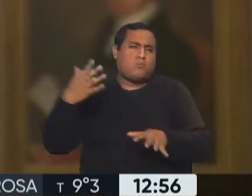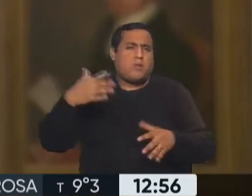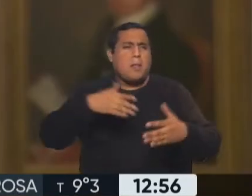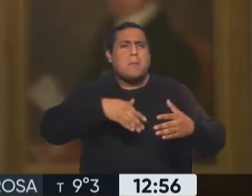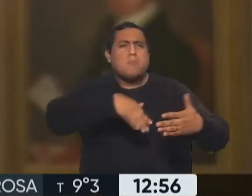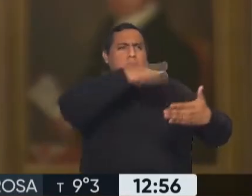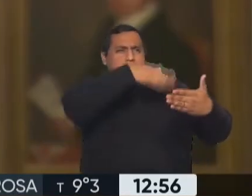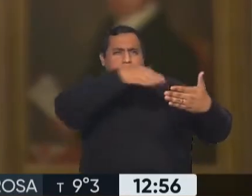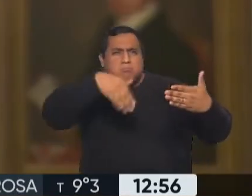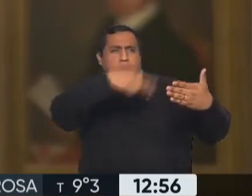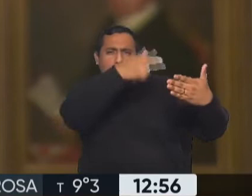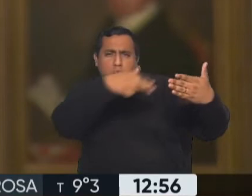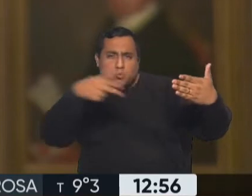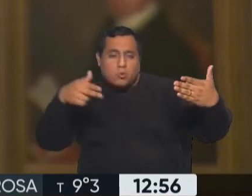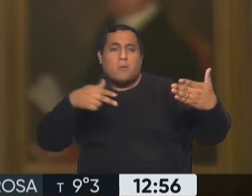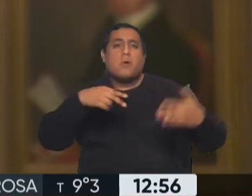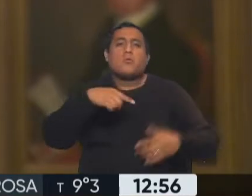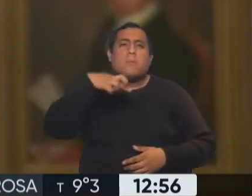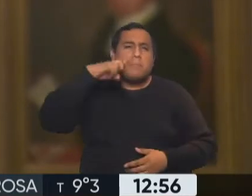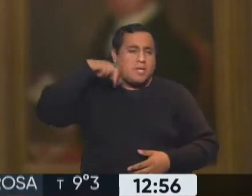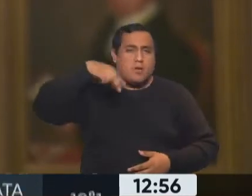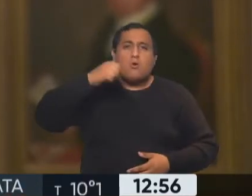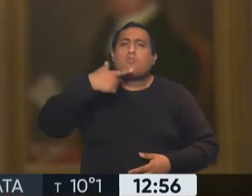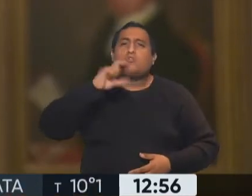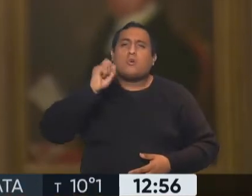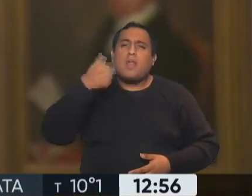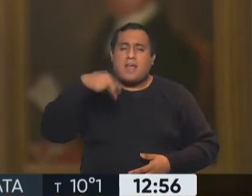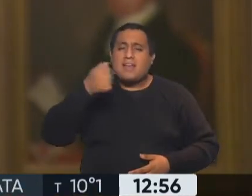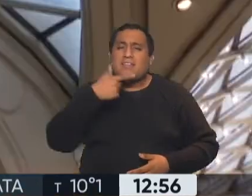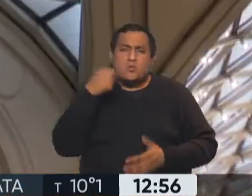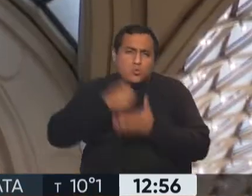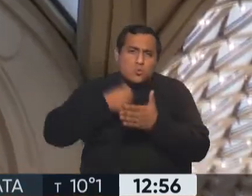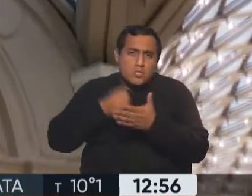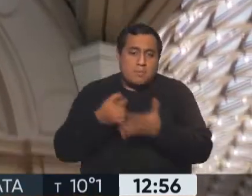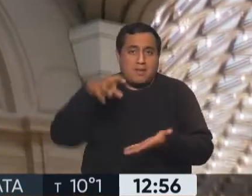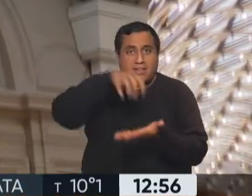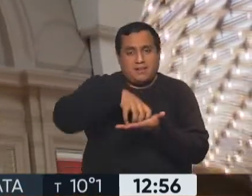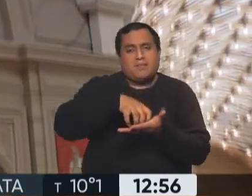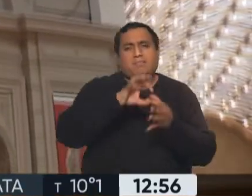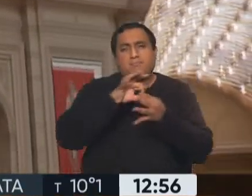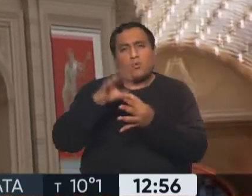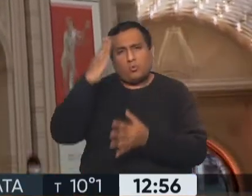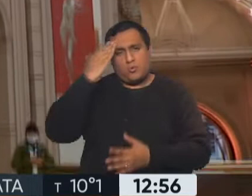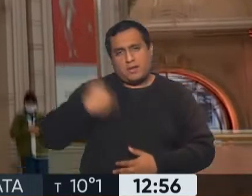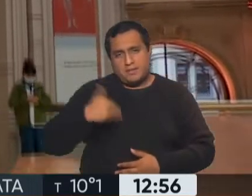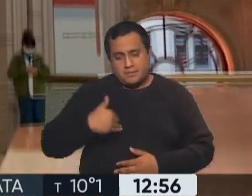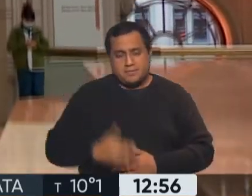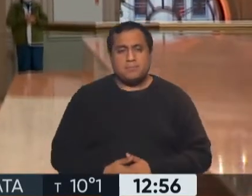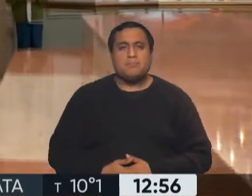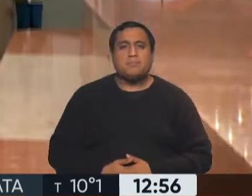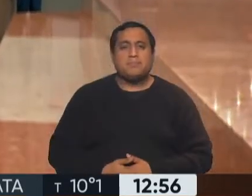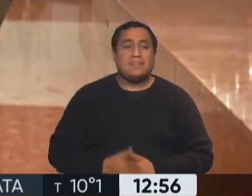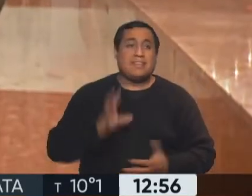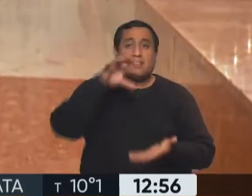y un homenaje a Pino Solanas también, que luchó para que este lugar vuelva a ser un espacio para la cultura de los argentinos. Es un edificio que, sí,